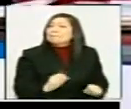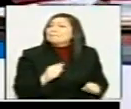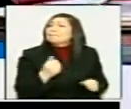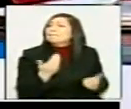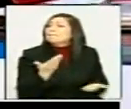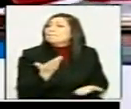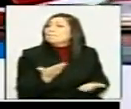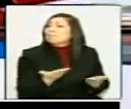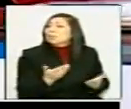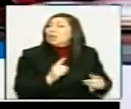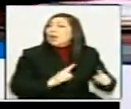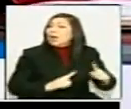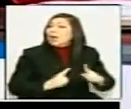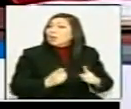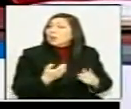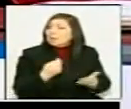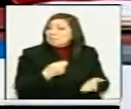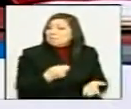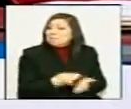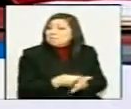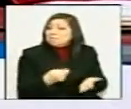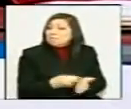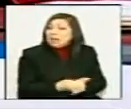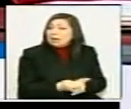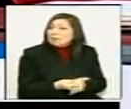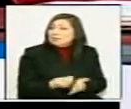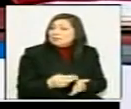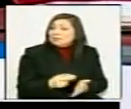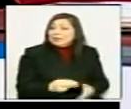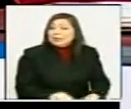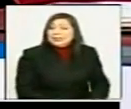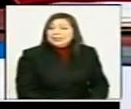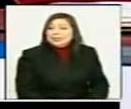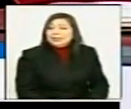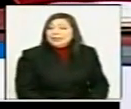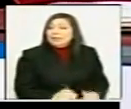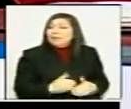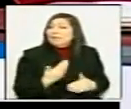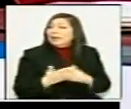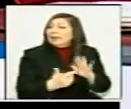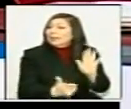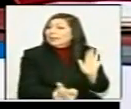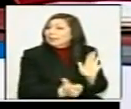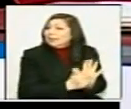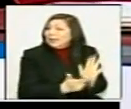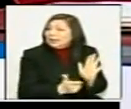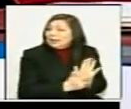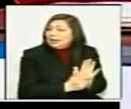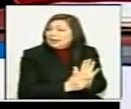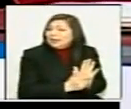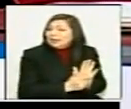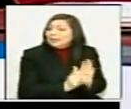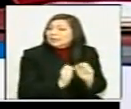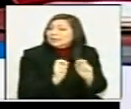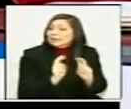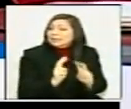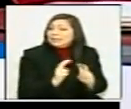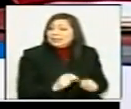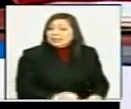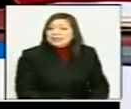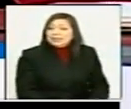Si hay algún centavo de más fuera de la ley, que se vea.